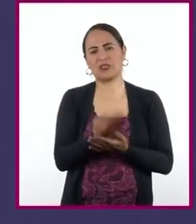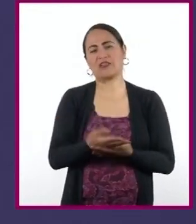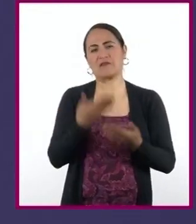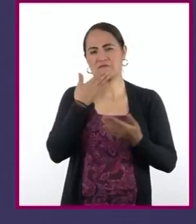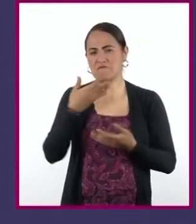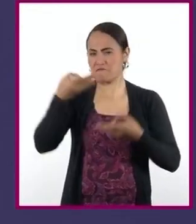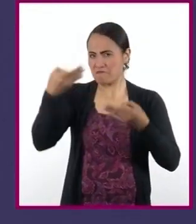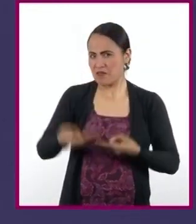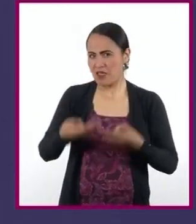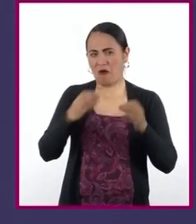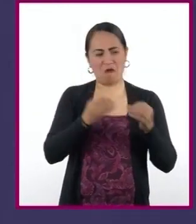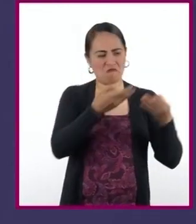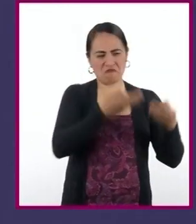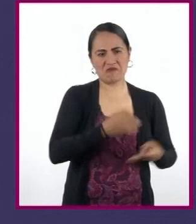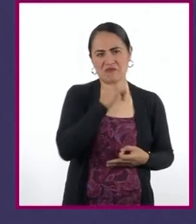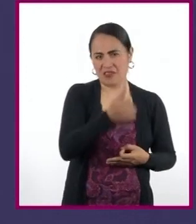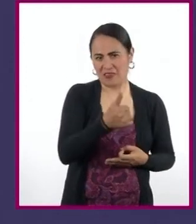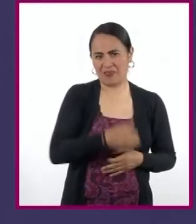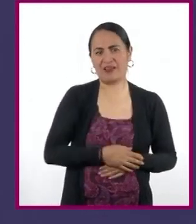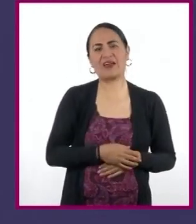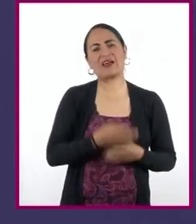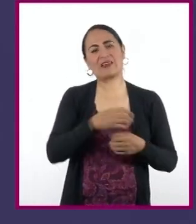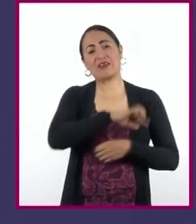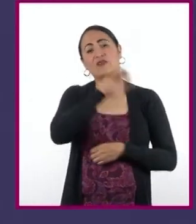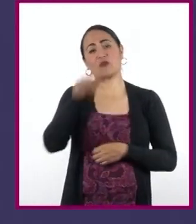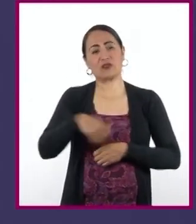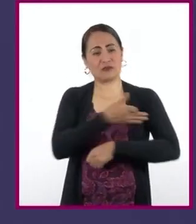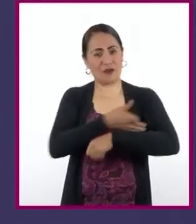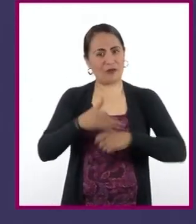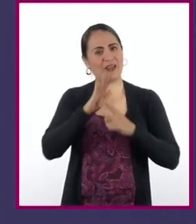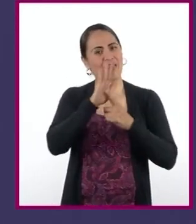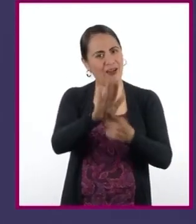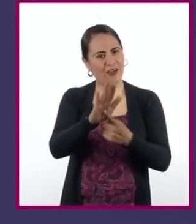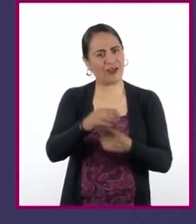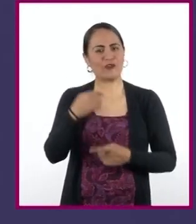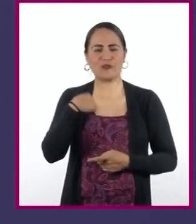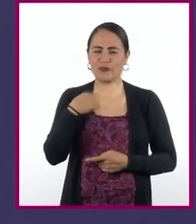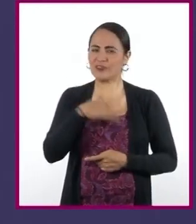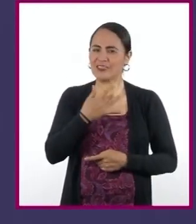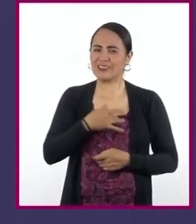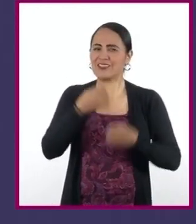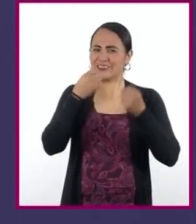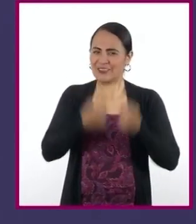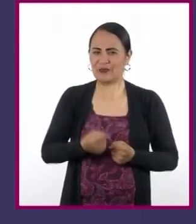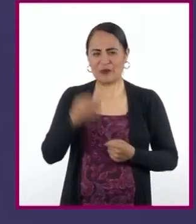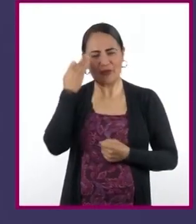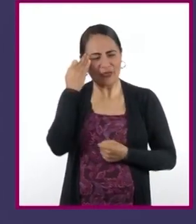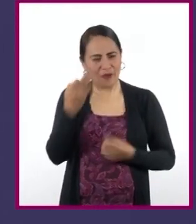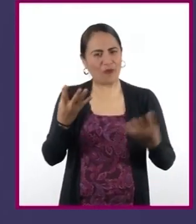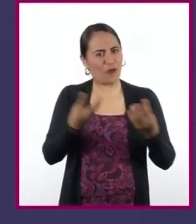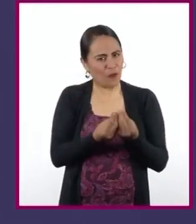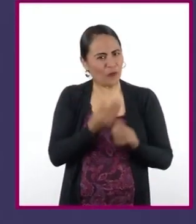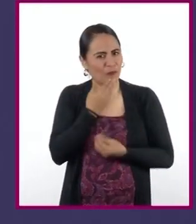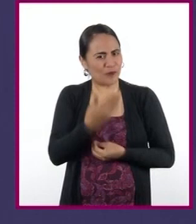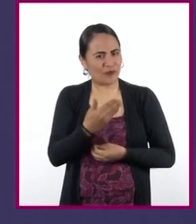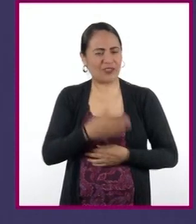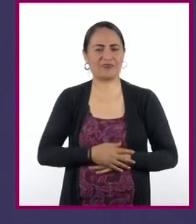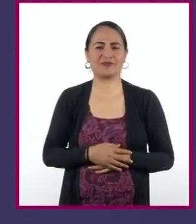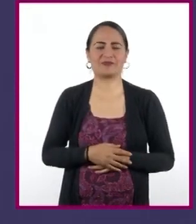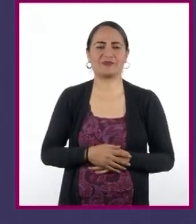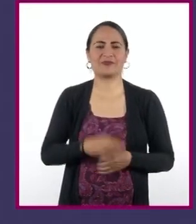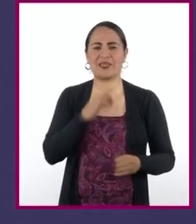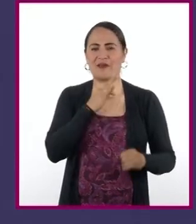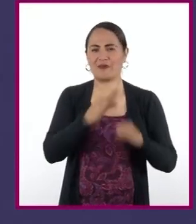formalidad. No olviden compartirlo con su familia. Estoy segura de que pasarán un momento agradable. Por